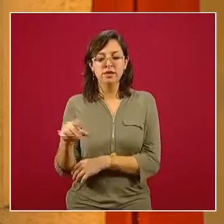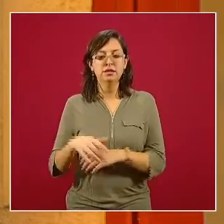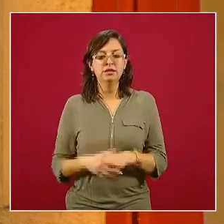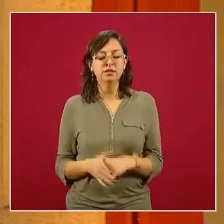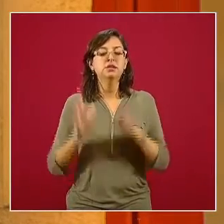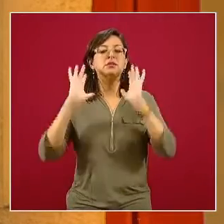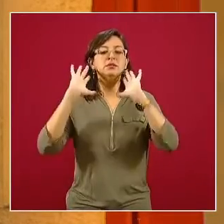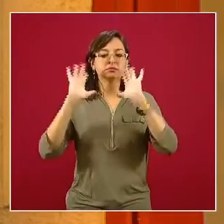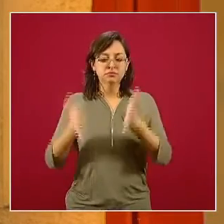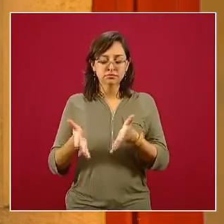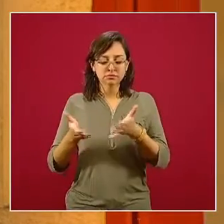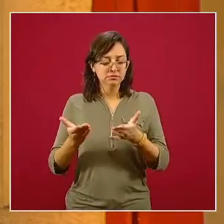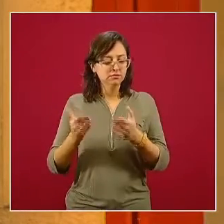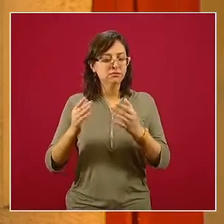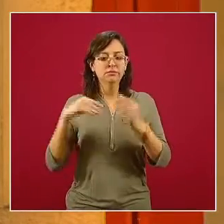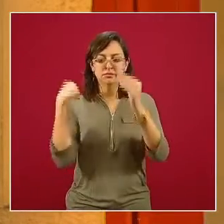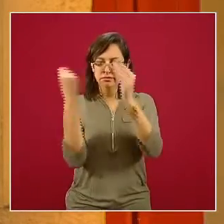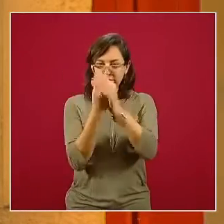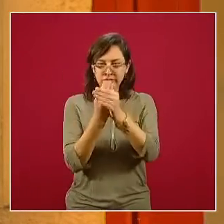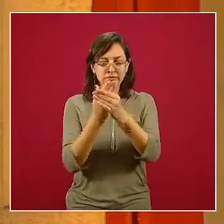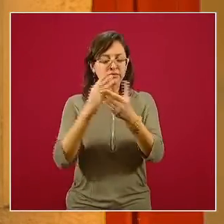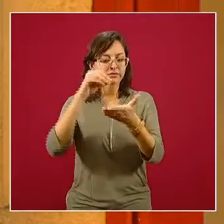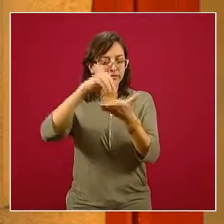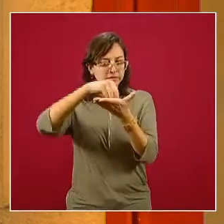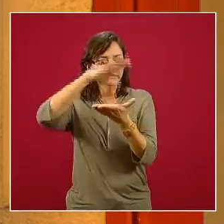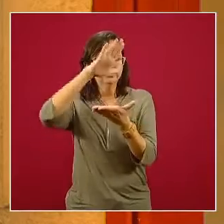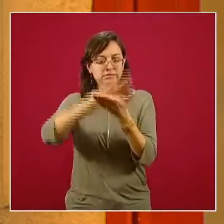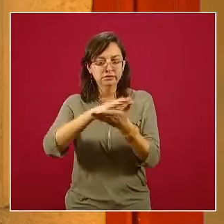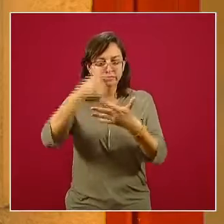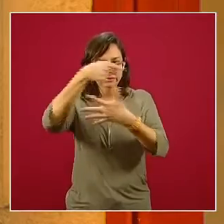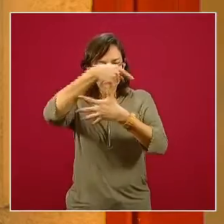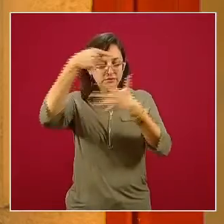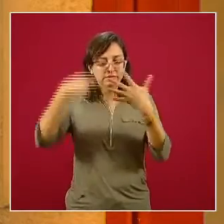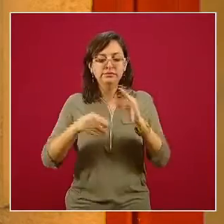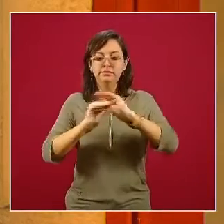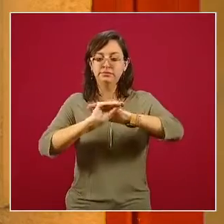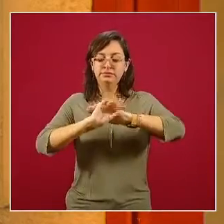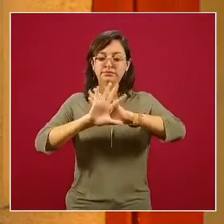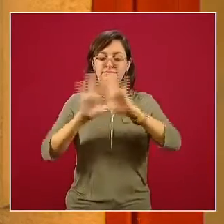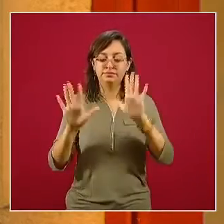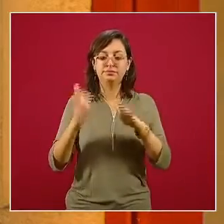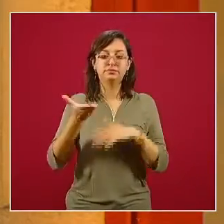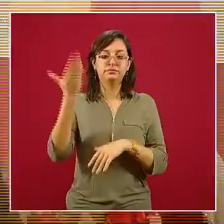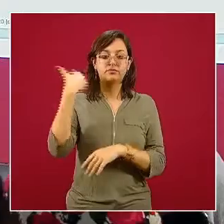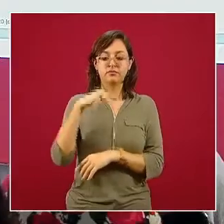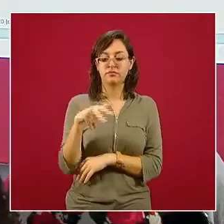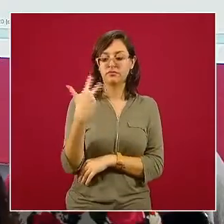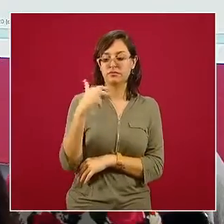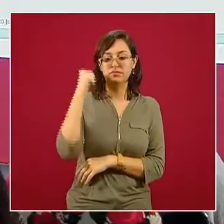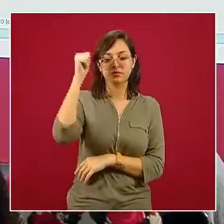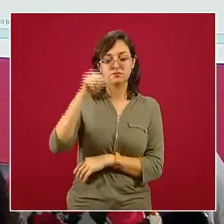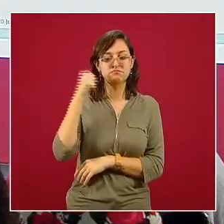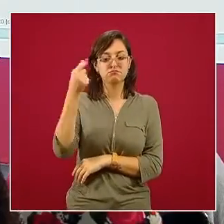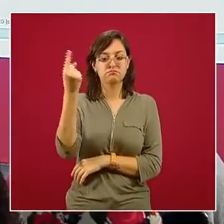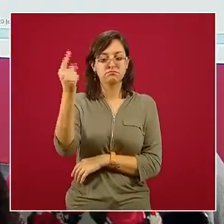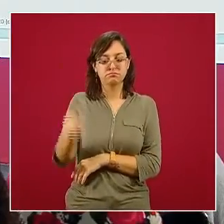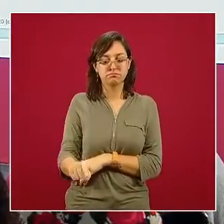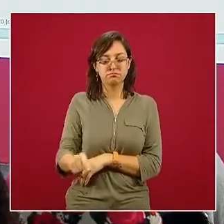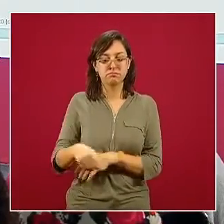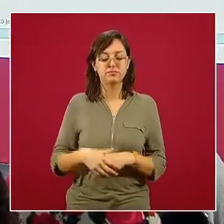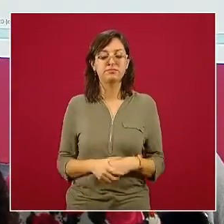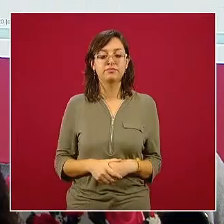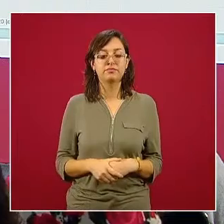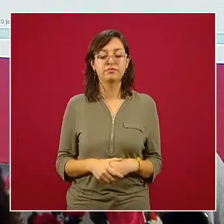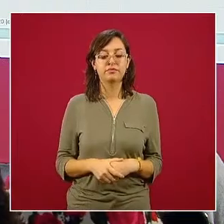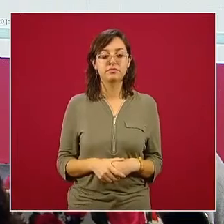ya apropiadamente clasificada y especificada en este lineamiento desde el 13 de abril de 2020.